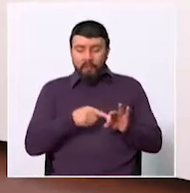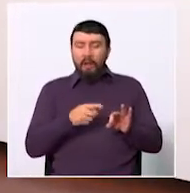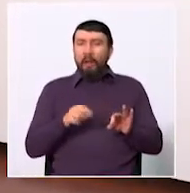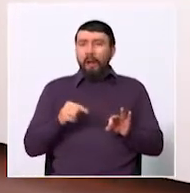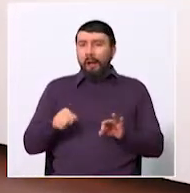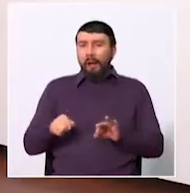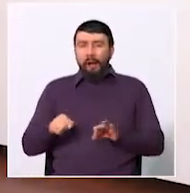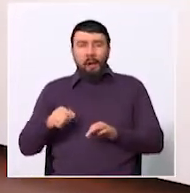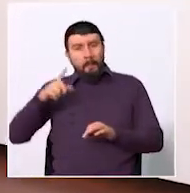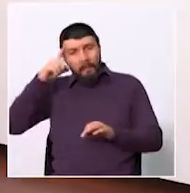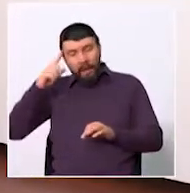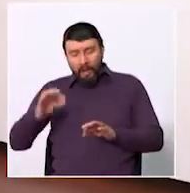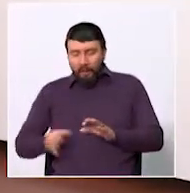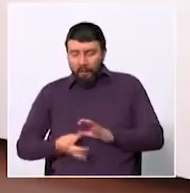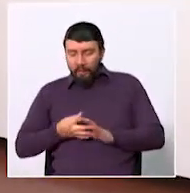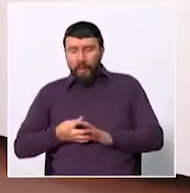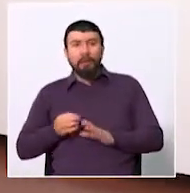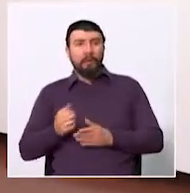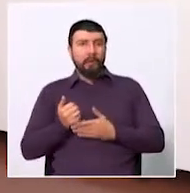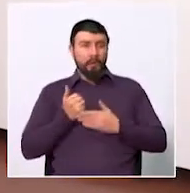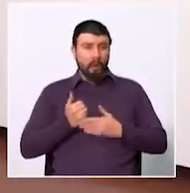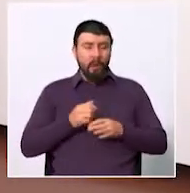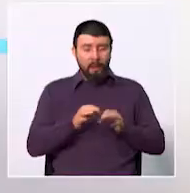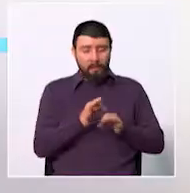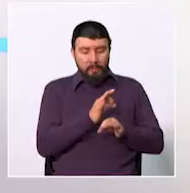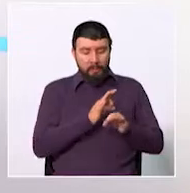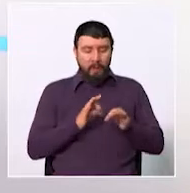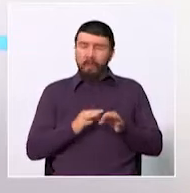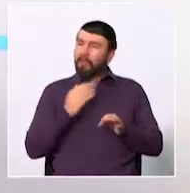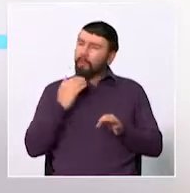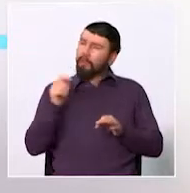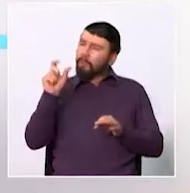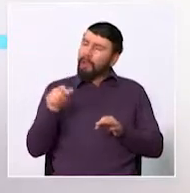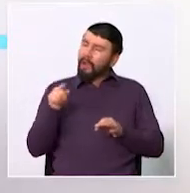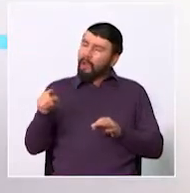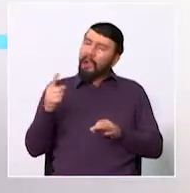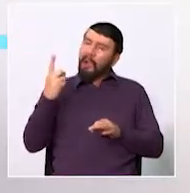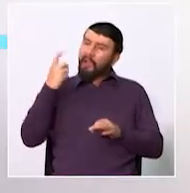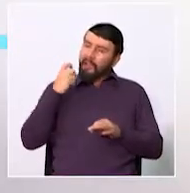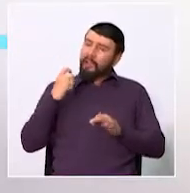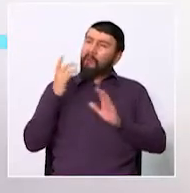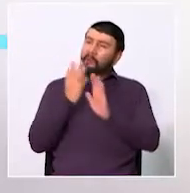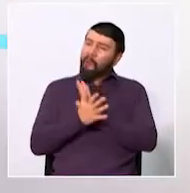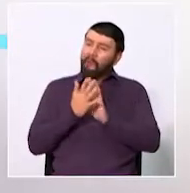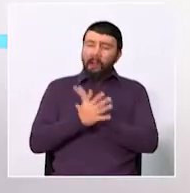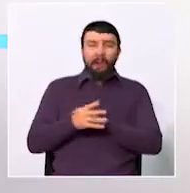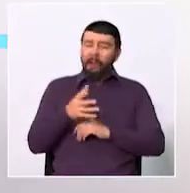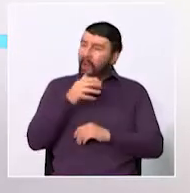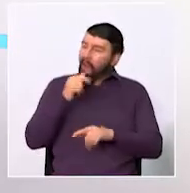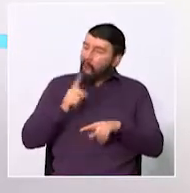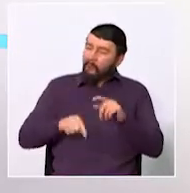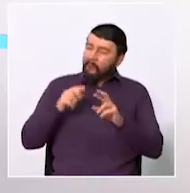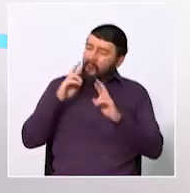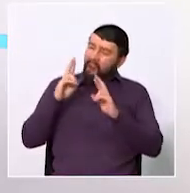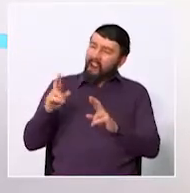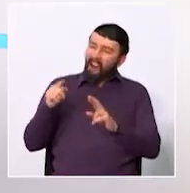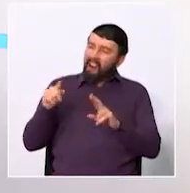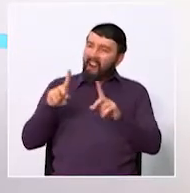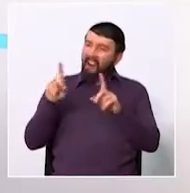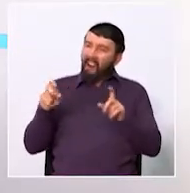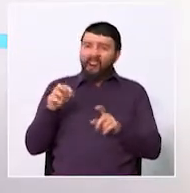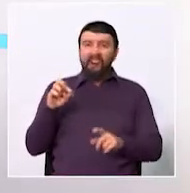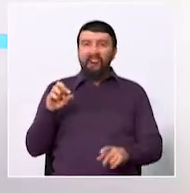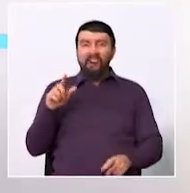hemorroides también es excelente yo no existe fue la persona que nos escribió ayer varias veces y no pudimos responder sobre el tema del frenillo